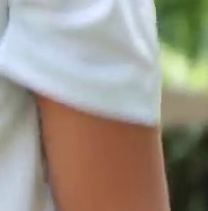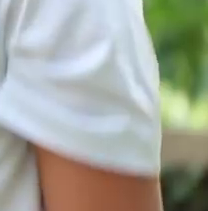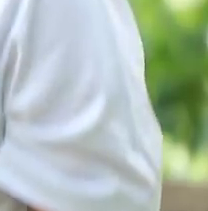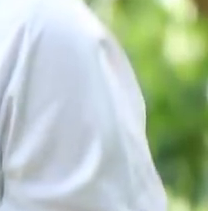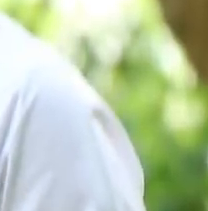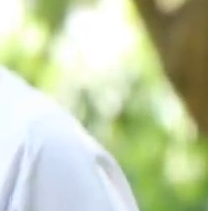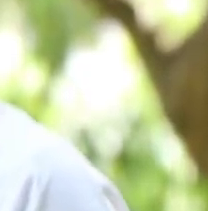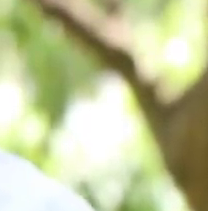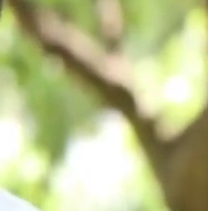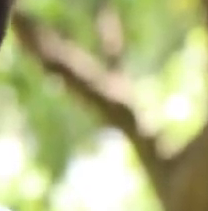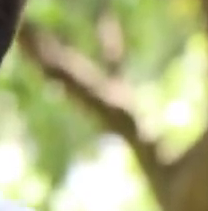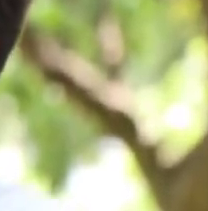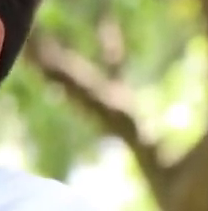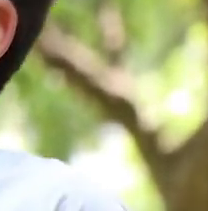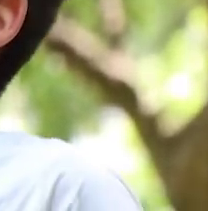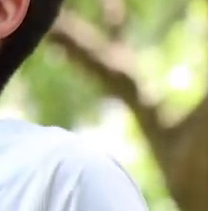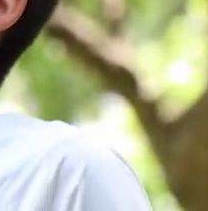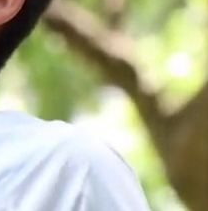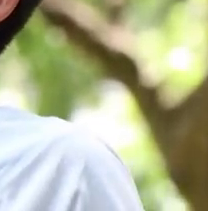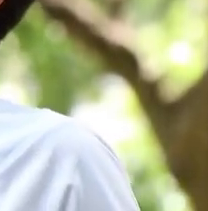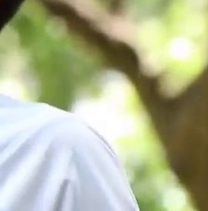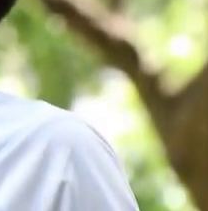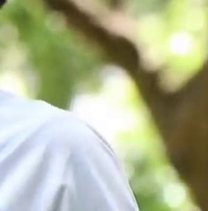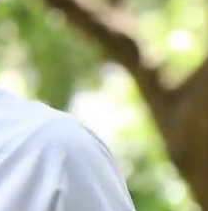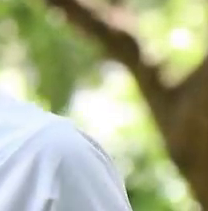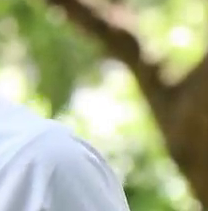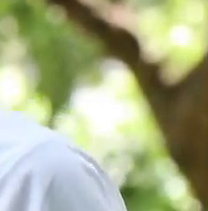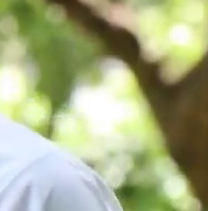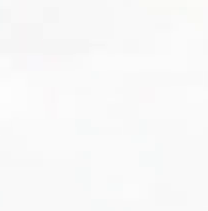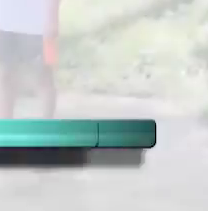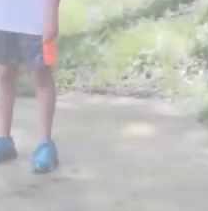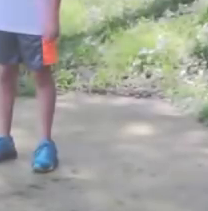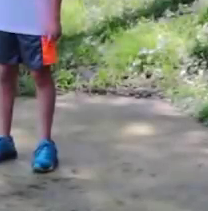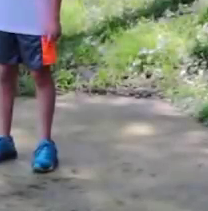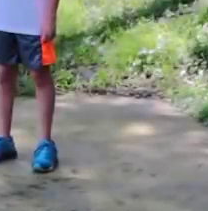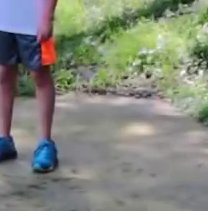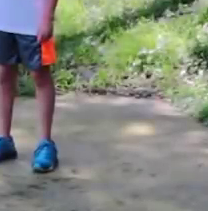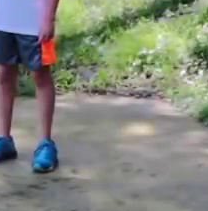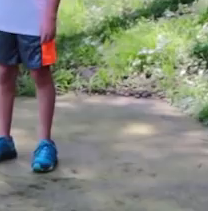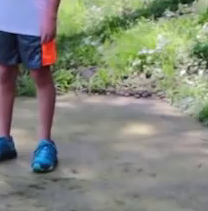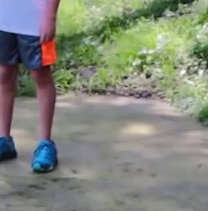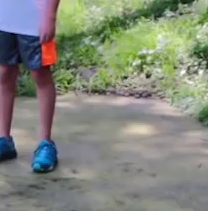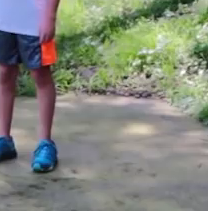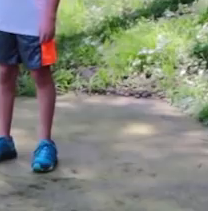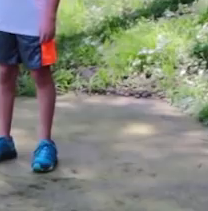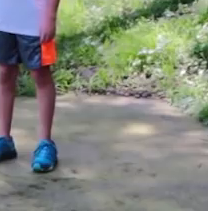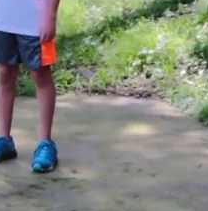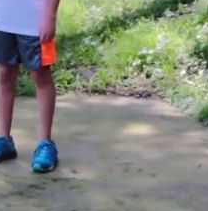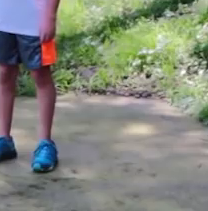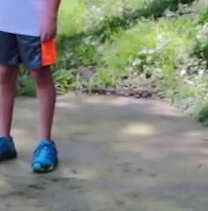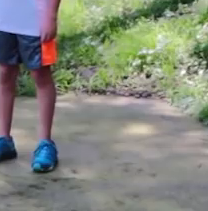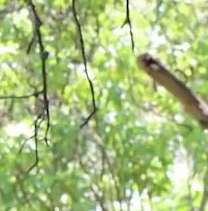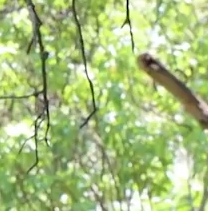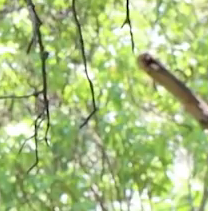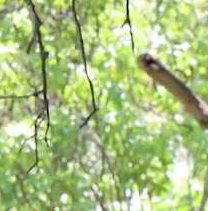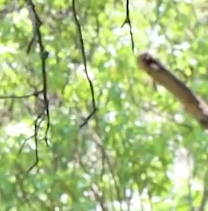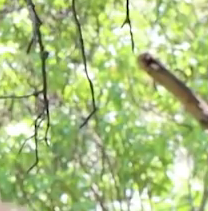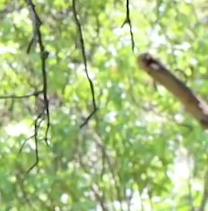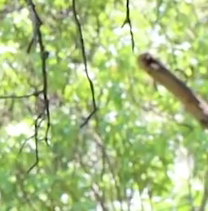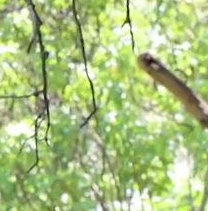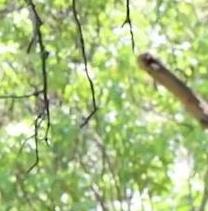exhalamos. Inhalamos, exhalamos. Bien, en este ejercicio trabajaremos sobre la pantorrilla.